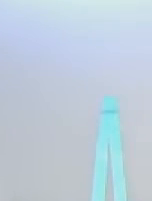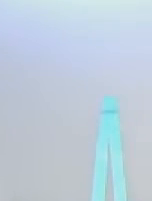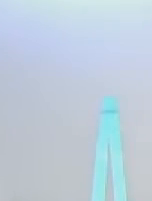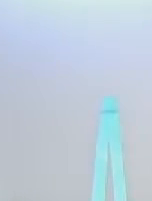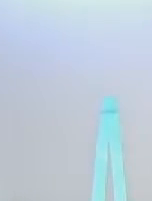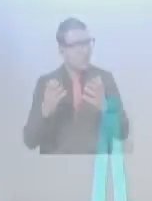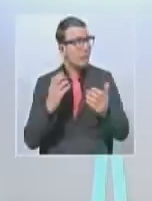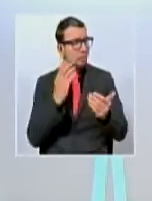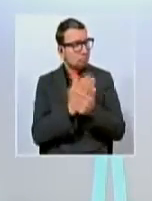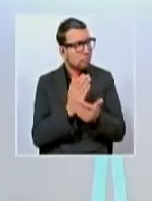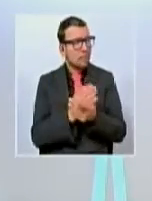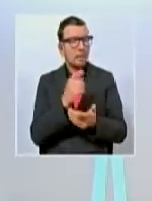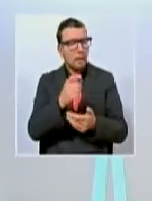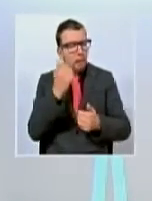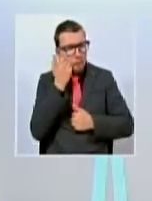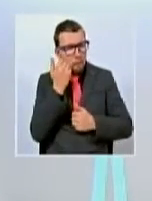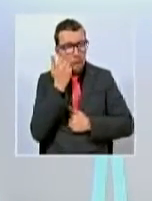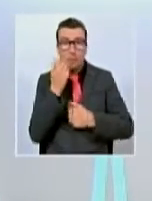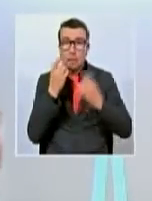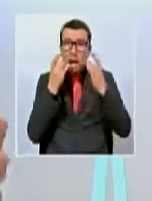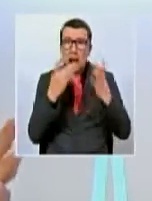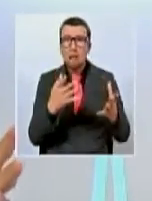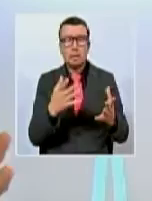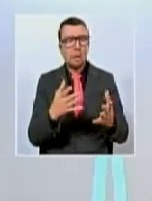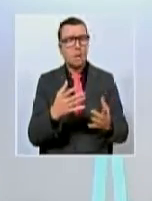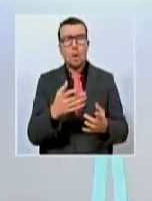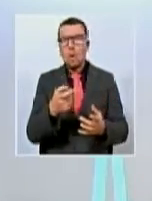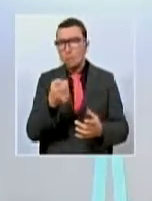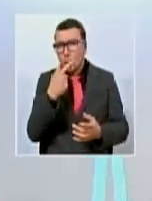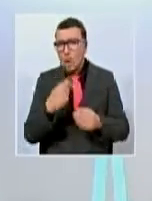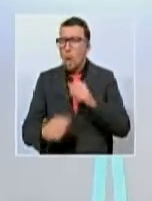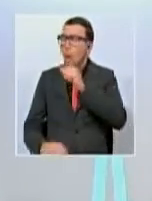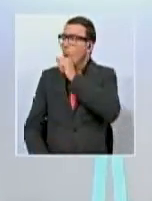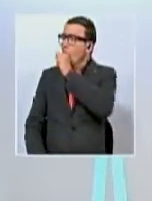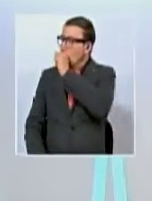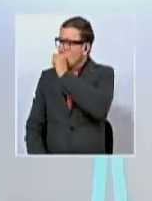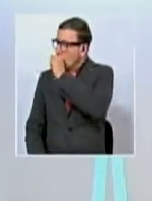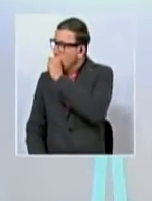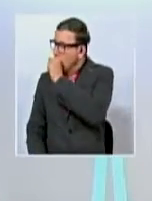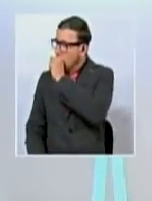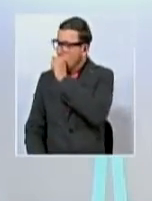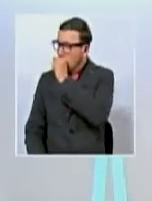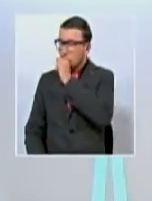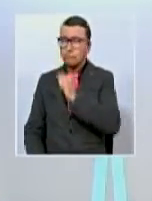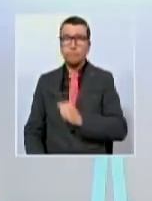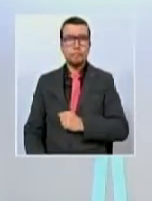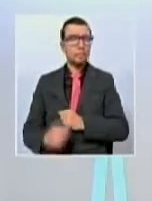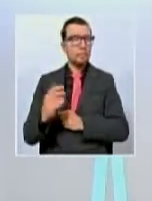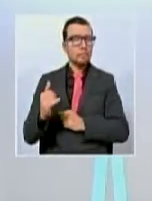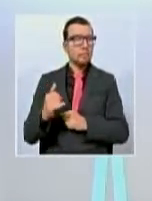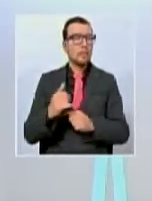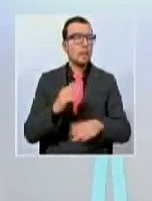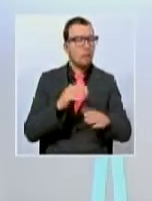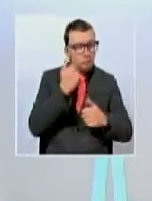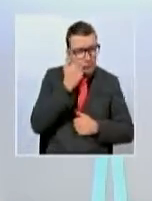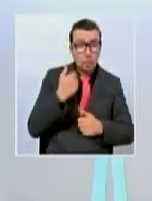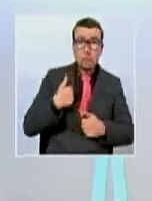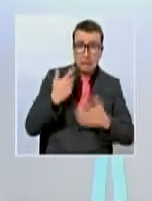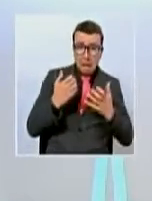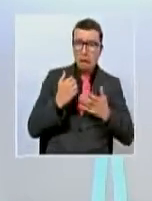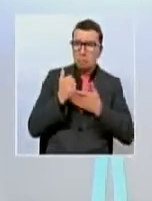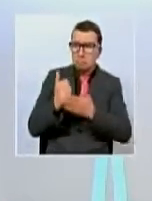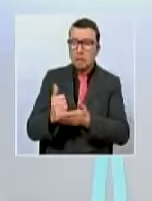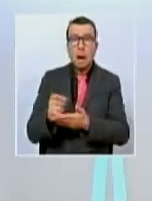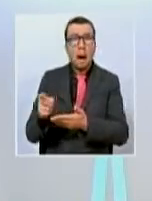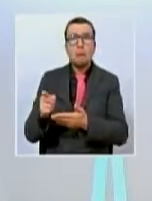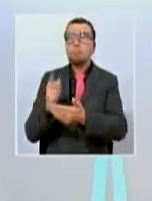sus efectos secundarios y cada vez vemos más productos naturales en droguerías y en